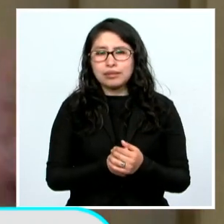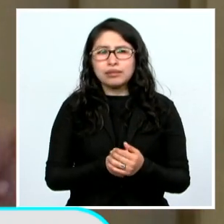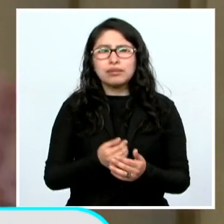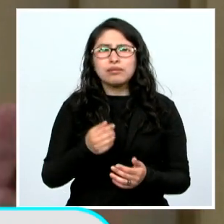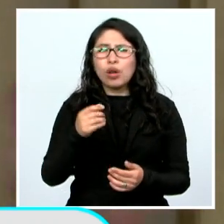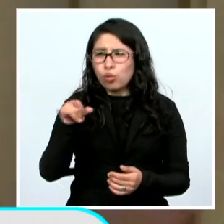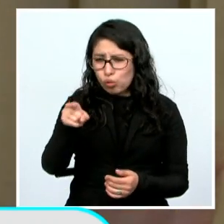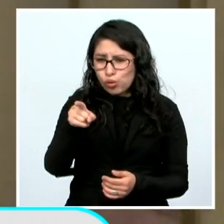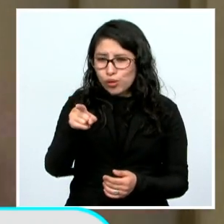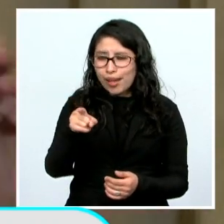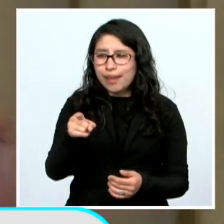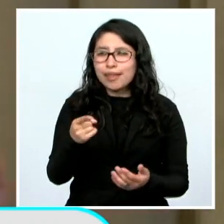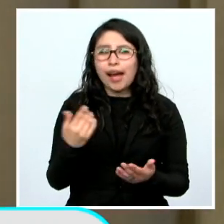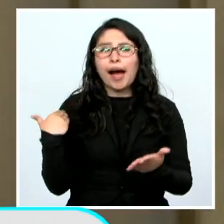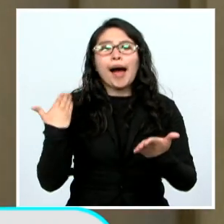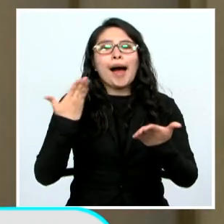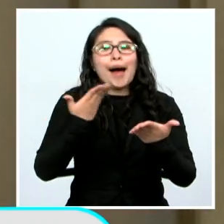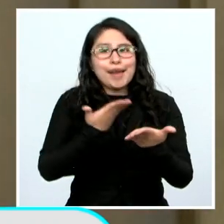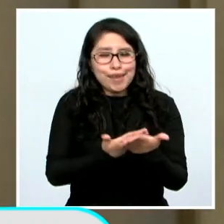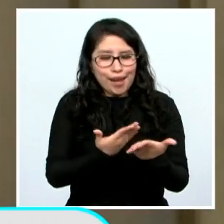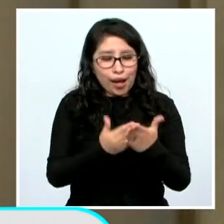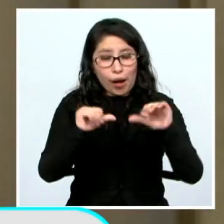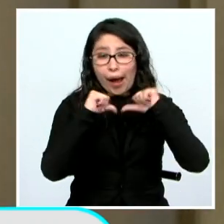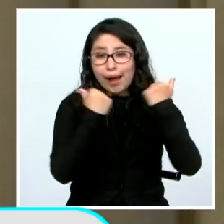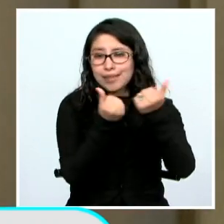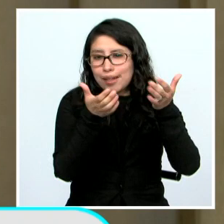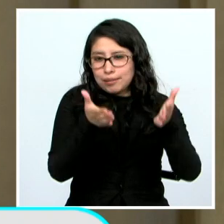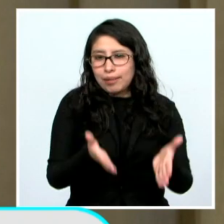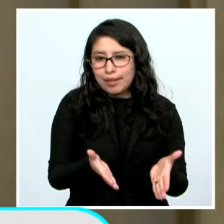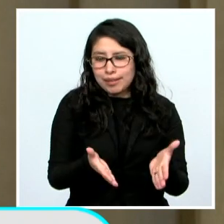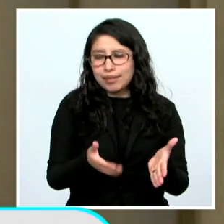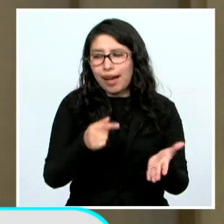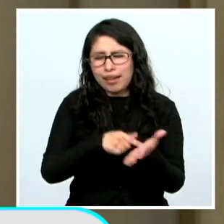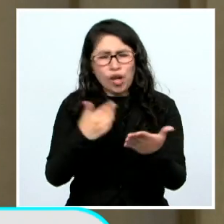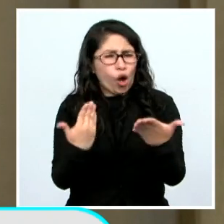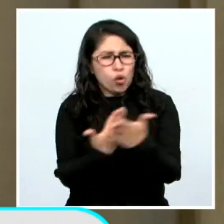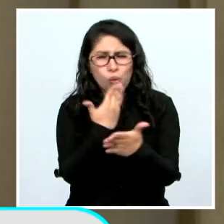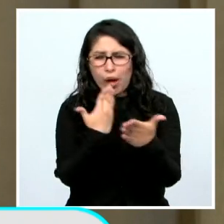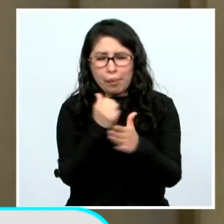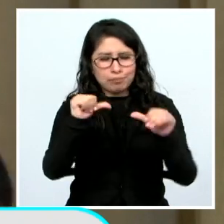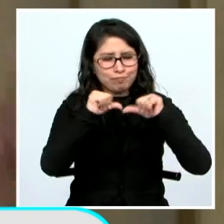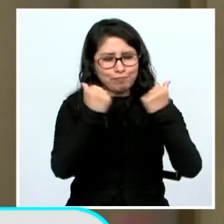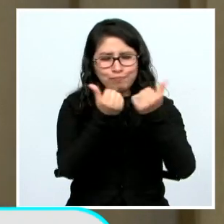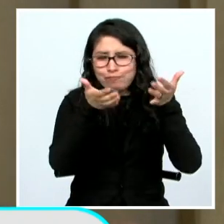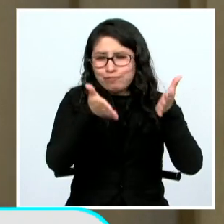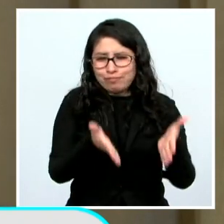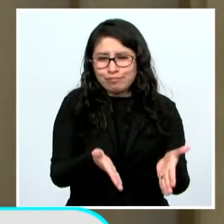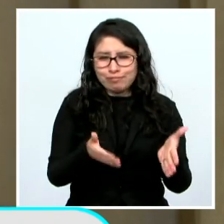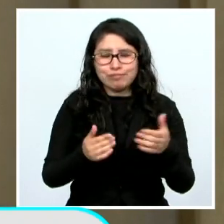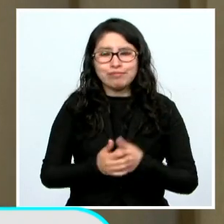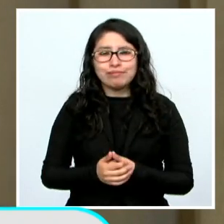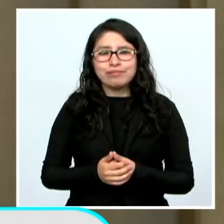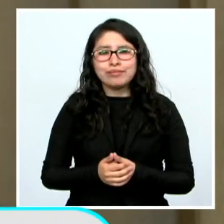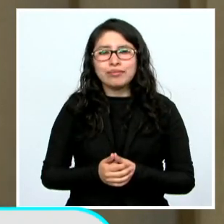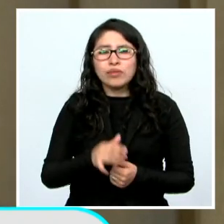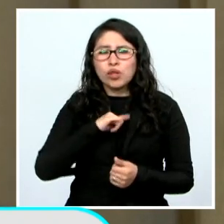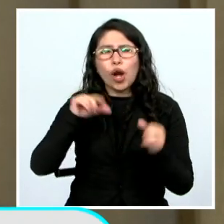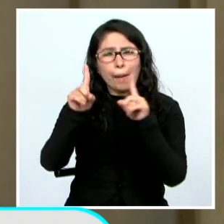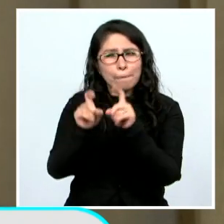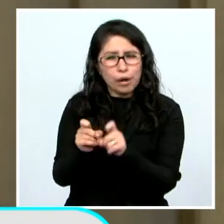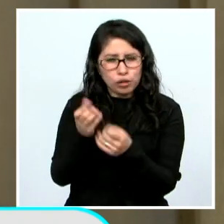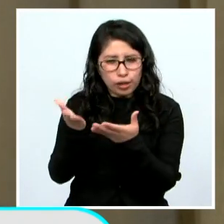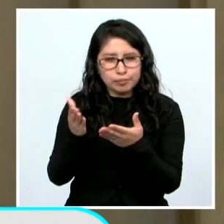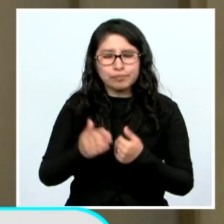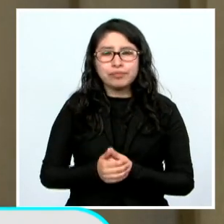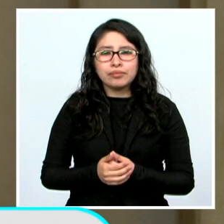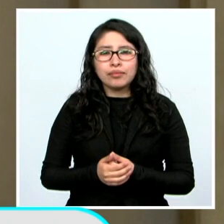cuando usted llegó acá de parlamentaria de su tierra natal del Beni, se la hice yo. y se le hizo en postdata. Me tocó